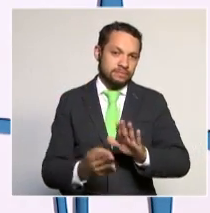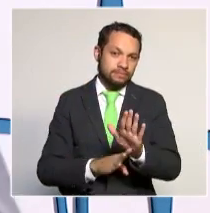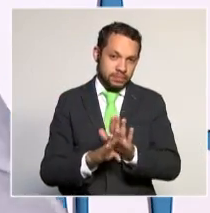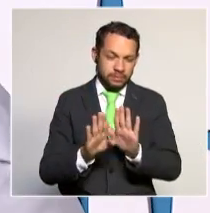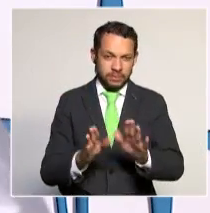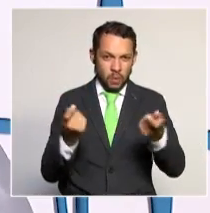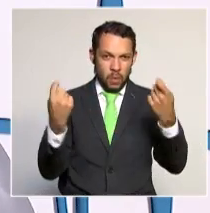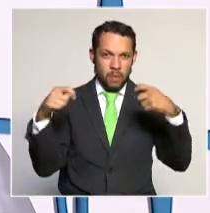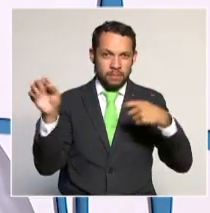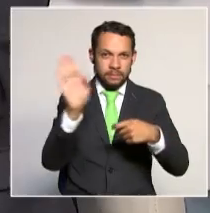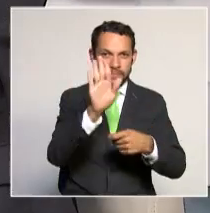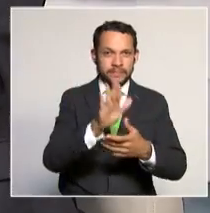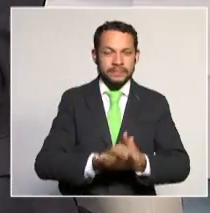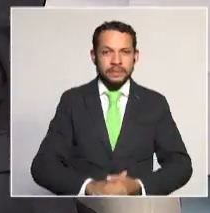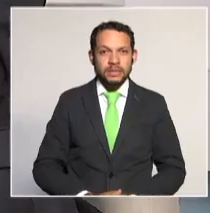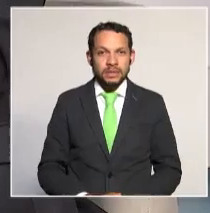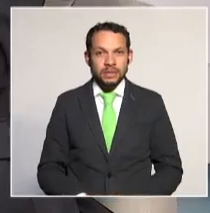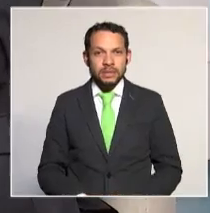Ya regresamos.